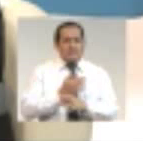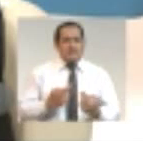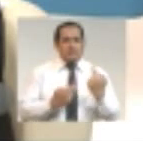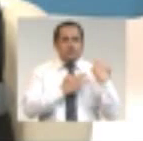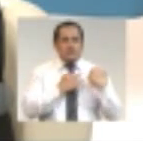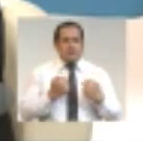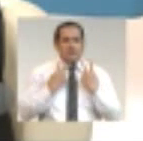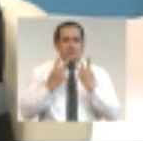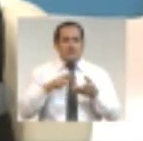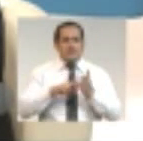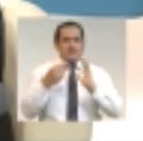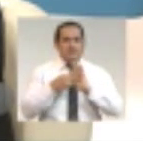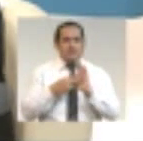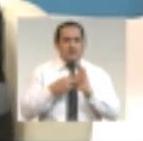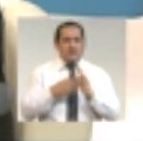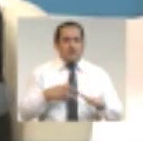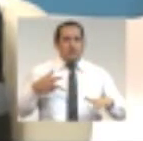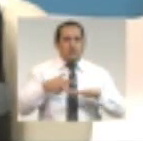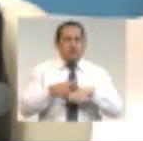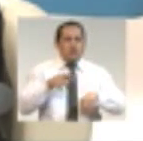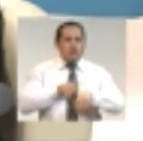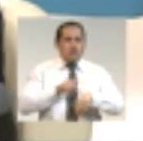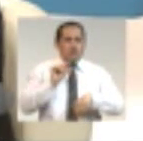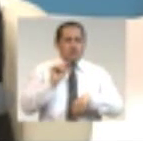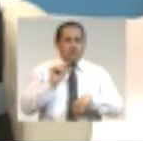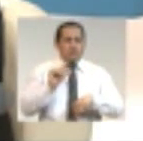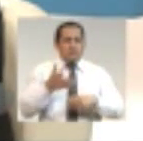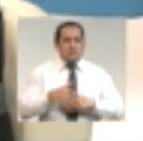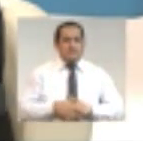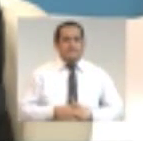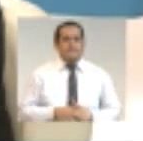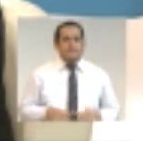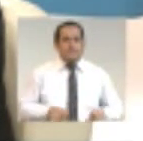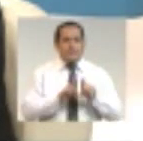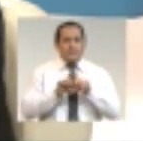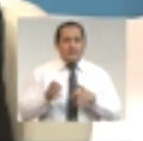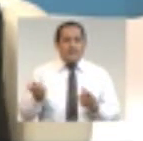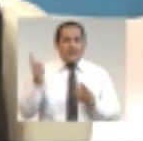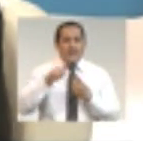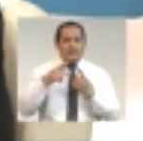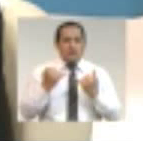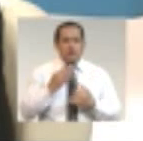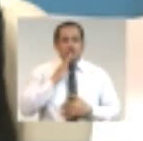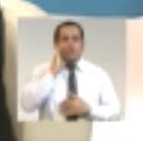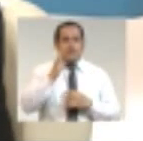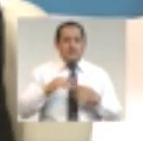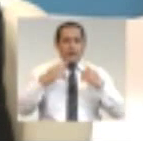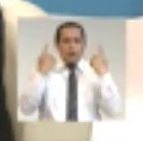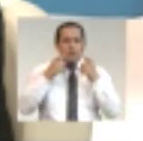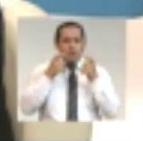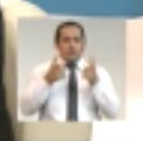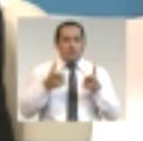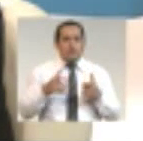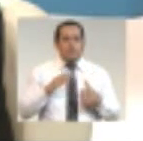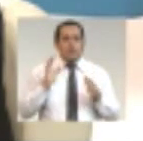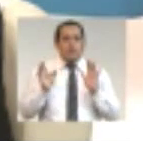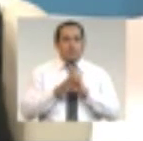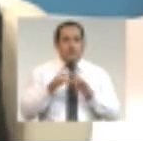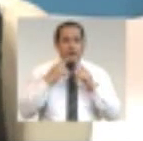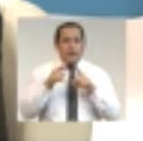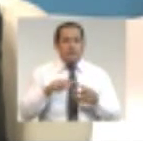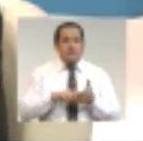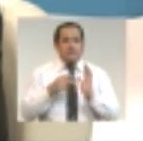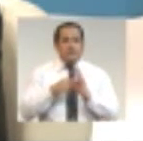estaba vinculado a una transitoriedad o temporalidad, ¿no? En tanto no se implementen determinadas medidas de seguridad, ¿no?